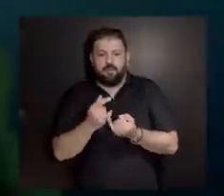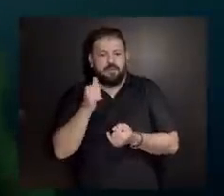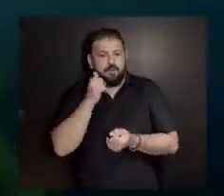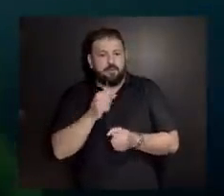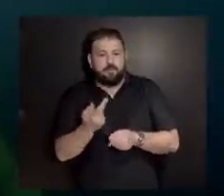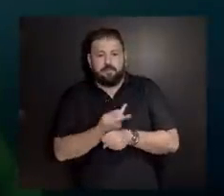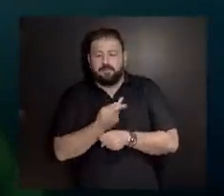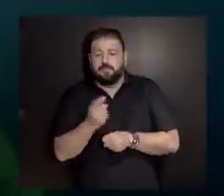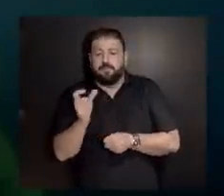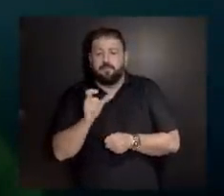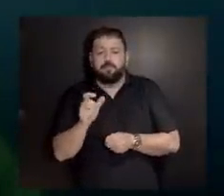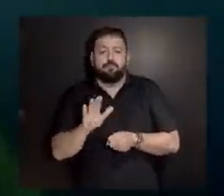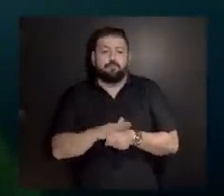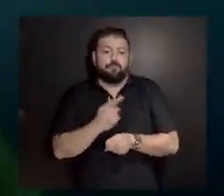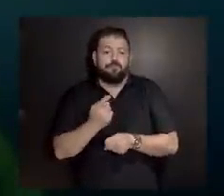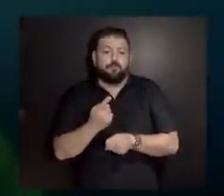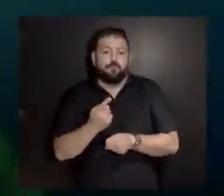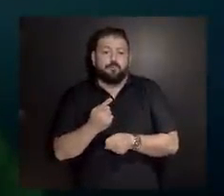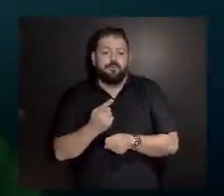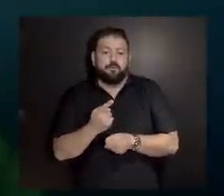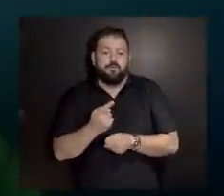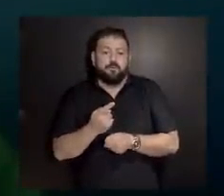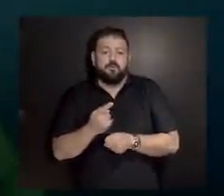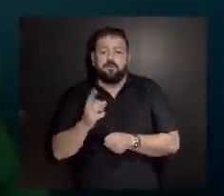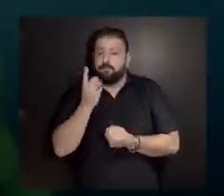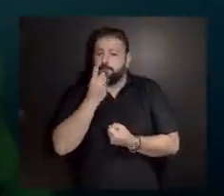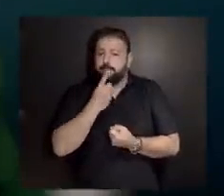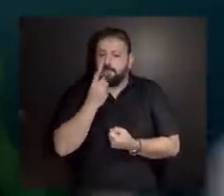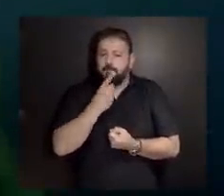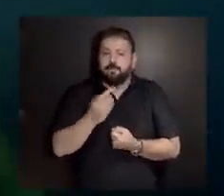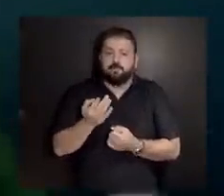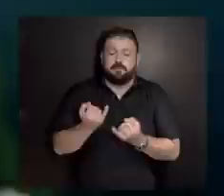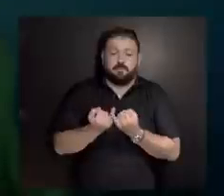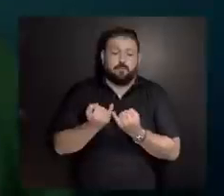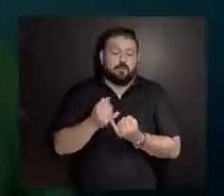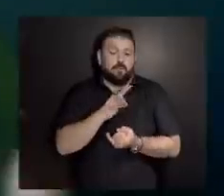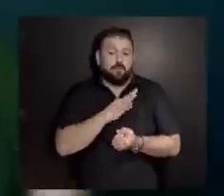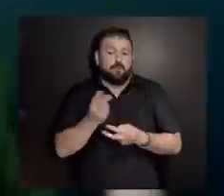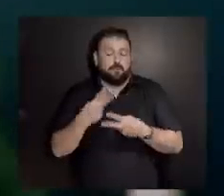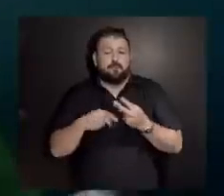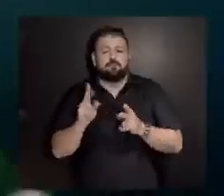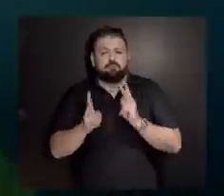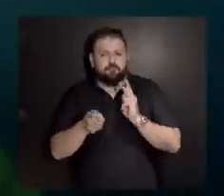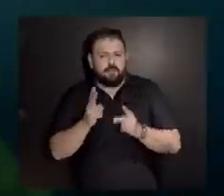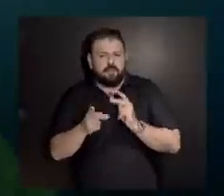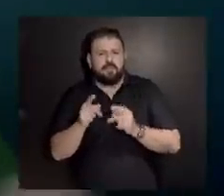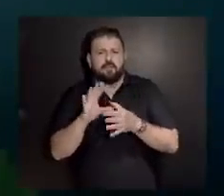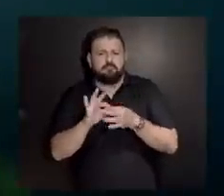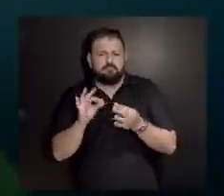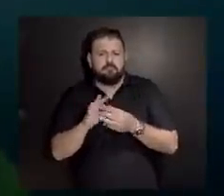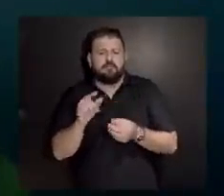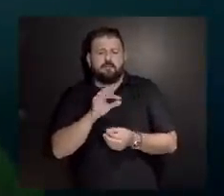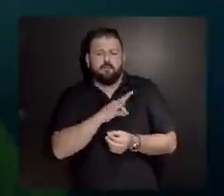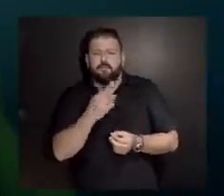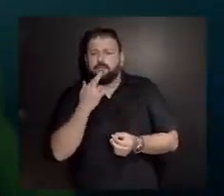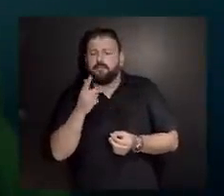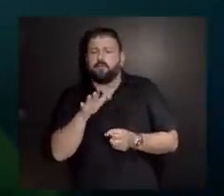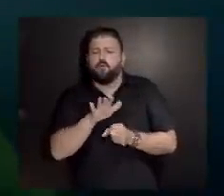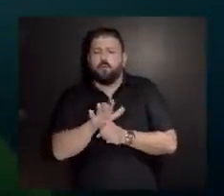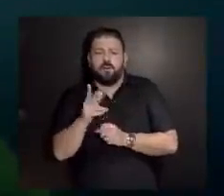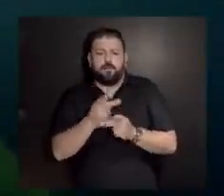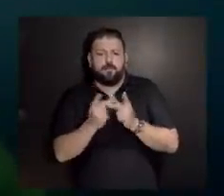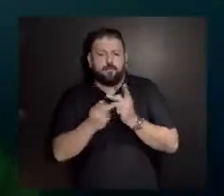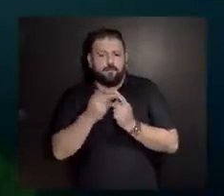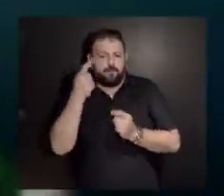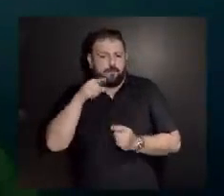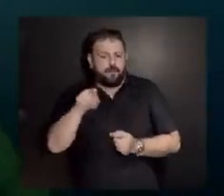pasando también por la diabetes gestacional, bueno, podemos platicar y ver a lo mejor qué nutriente sería el más